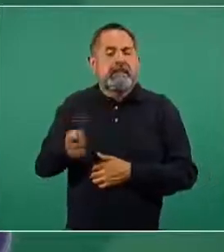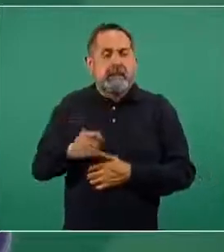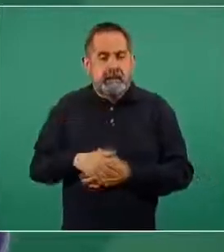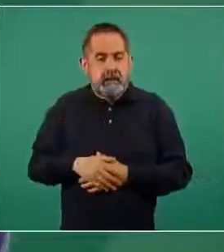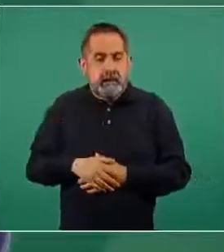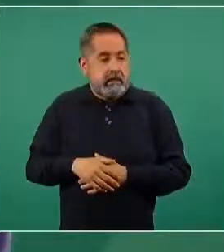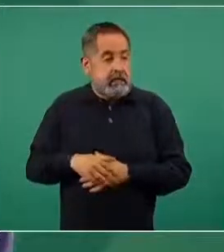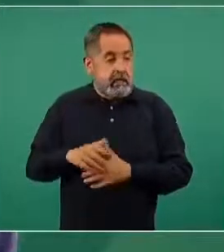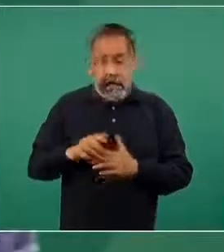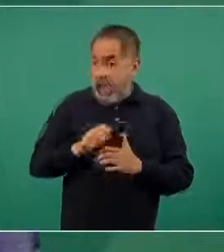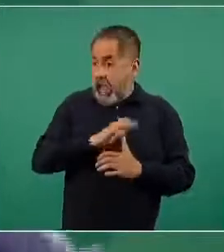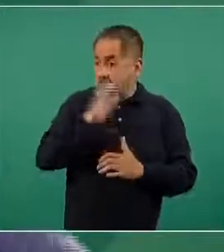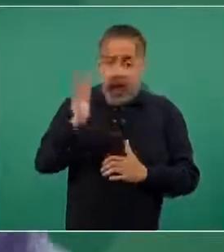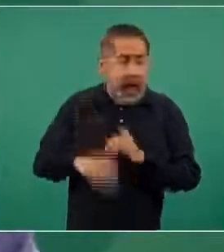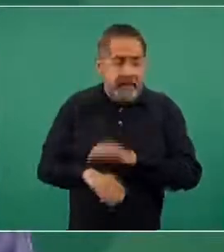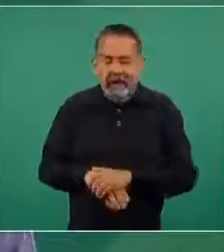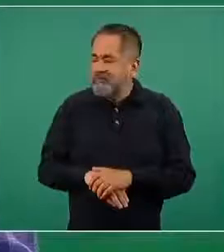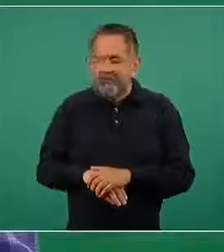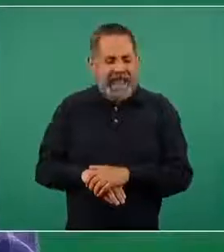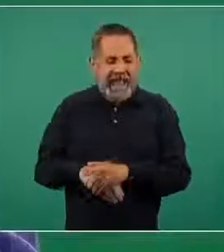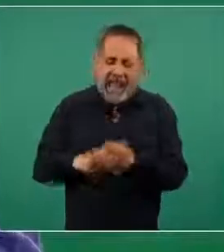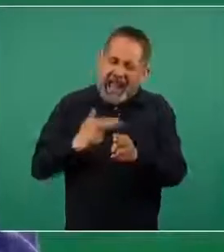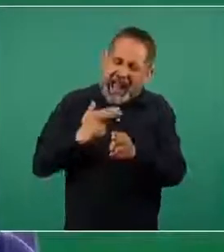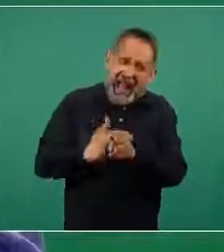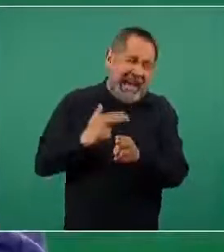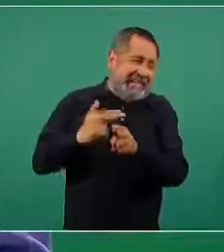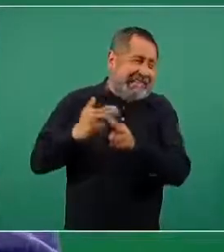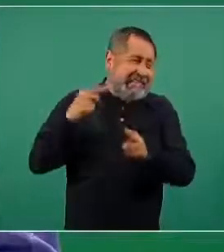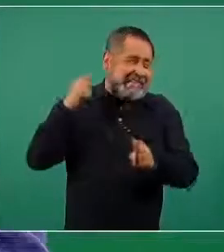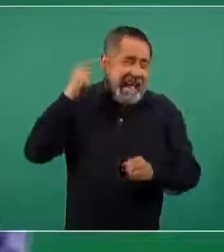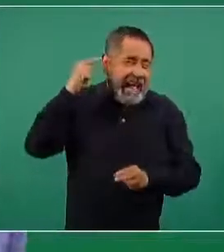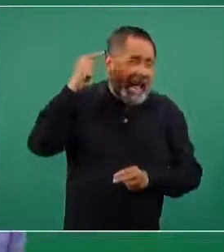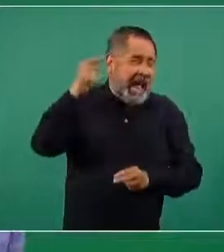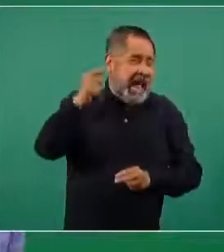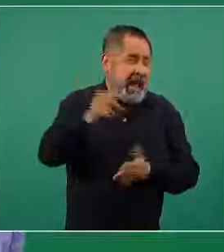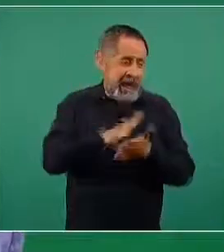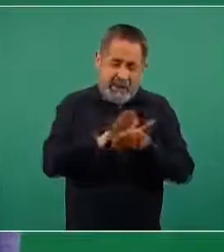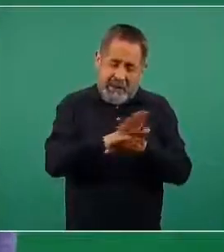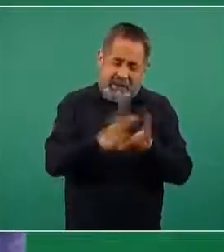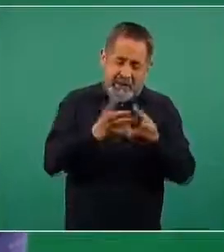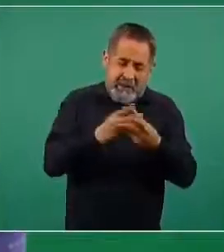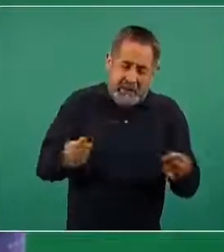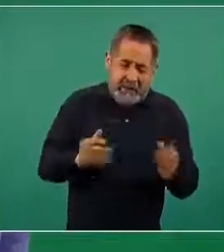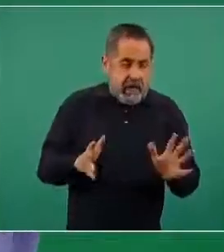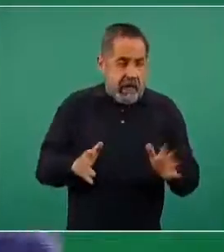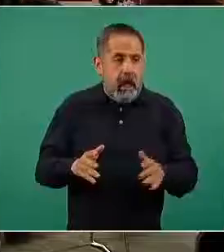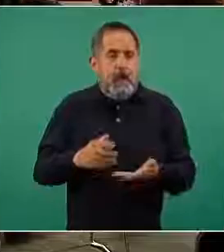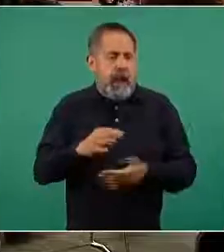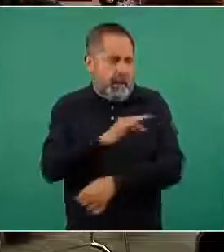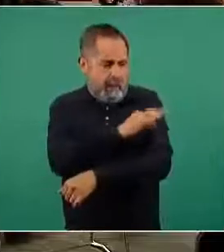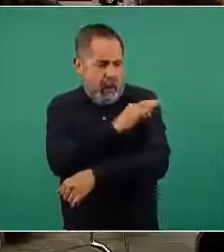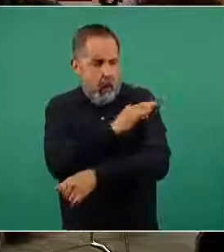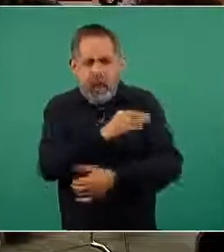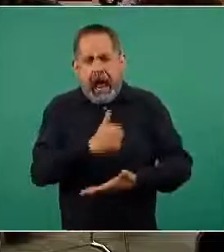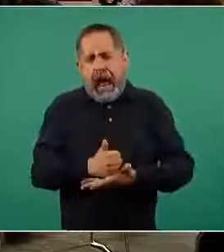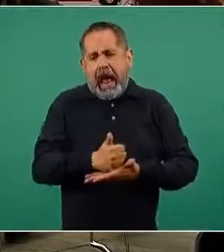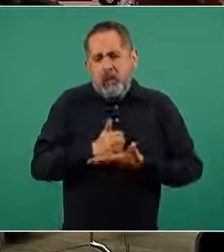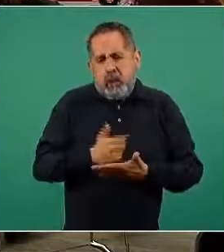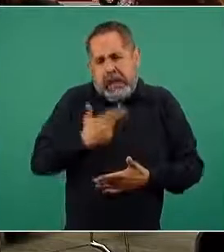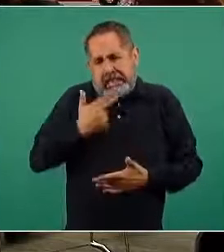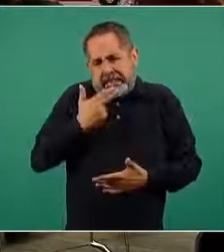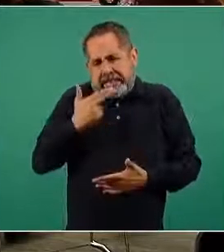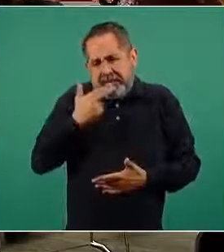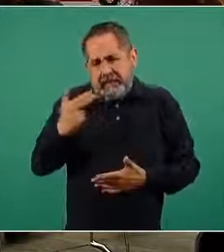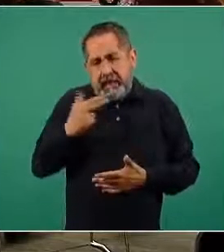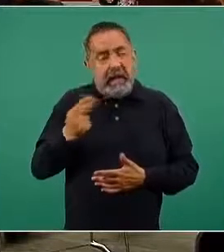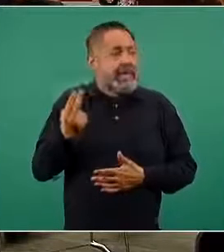no se termina hasta que se acabe la epidemia. Entonces, tener las vacunas ayuda. Se necesita tener un